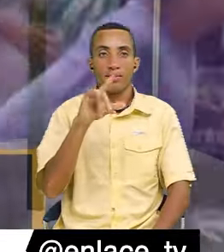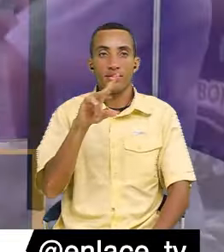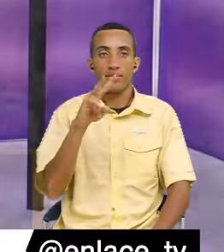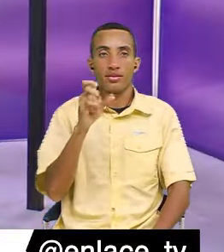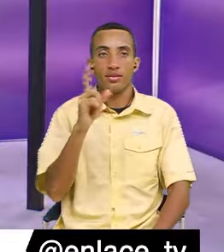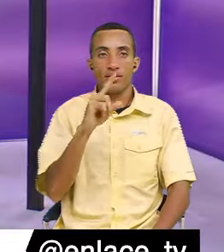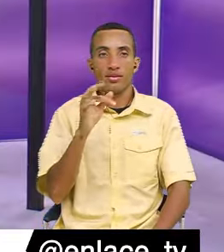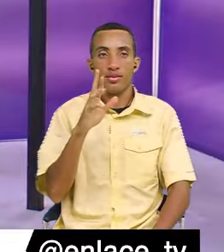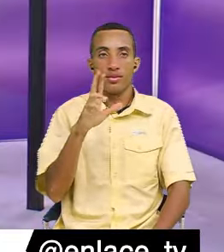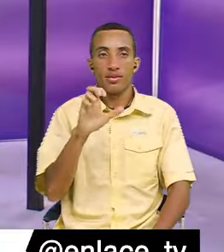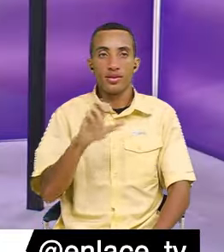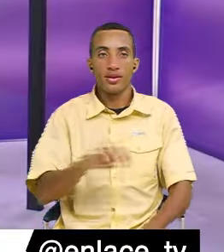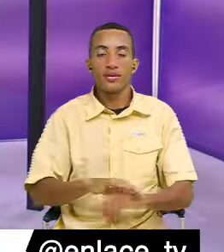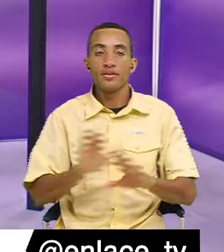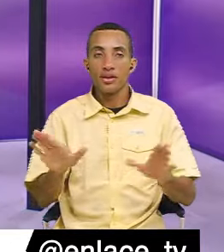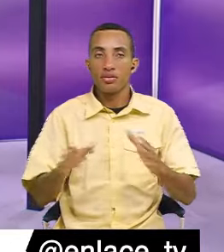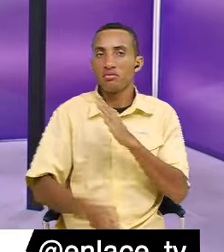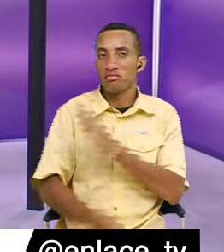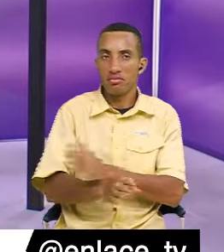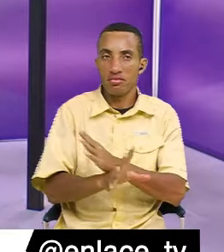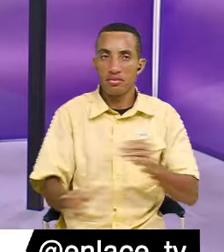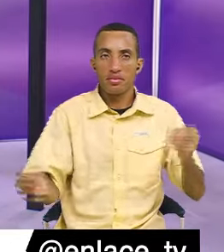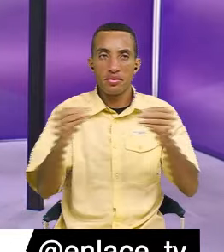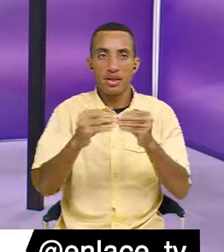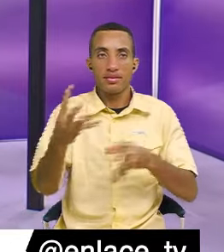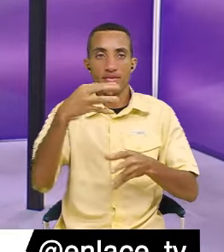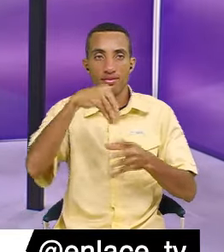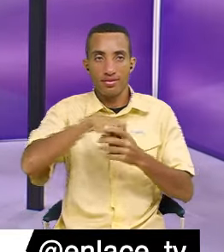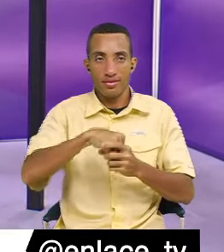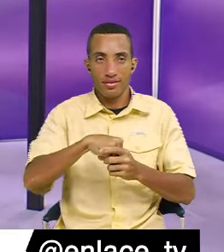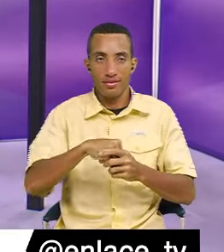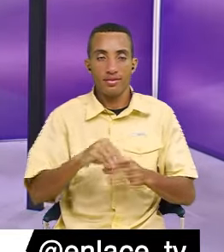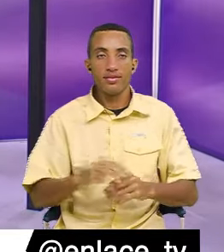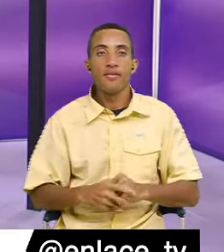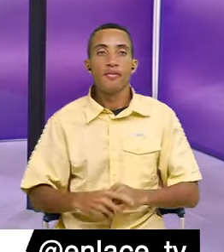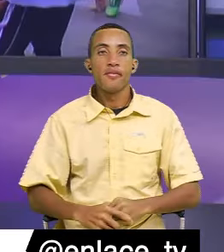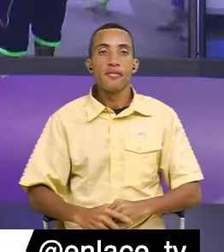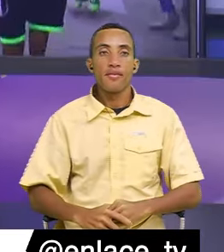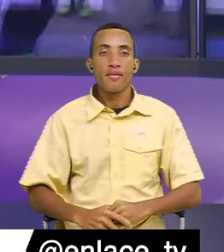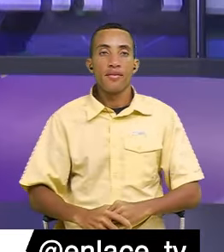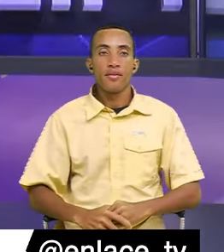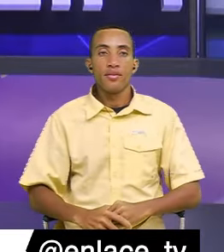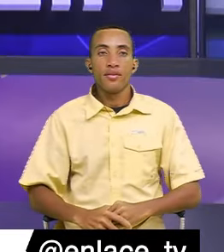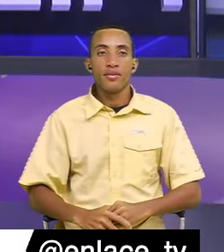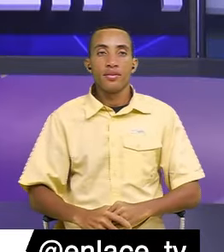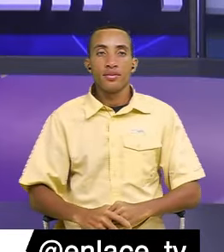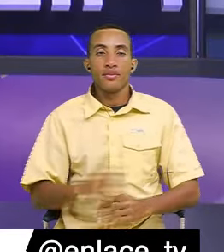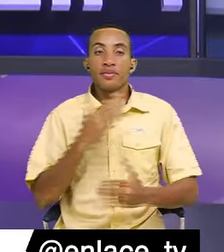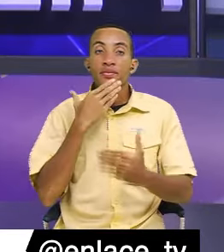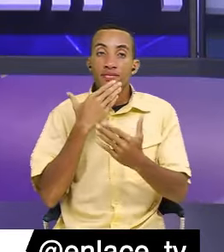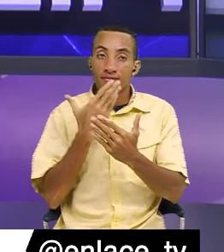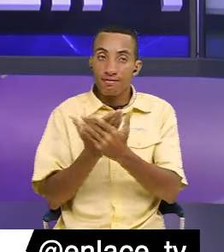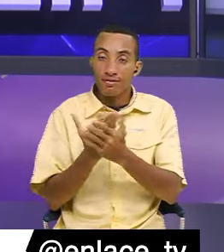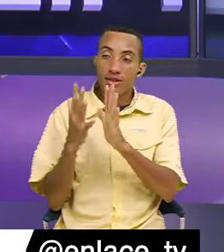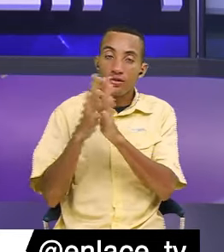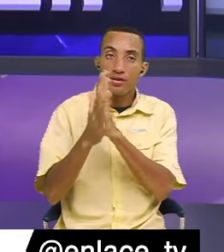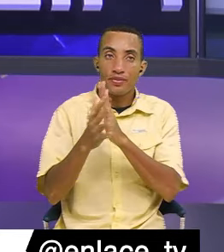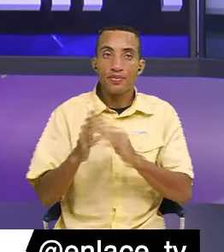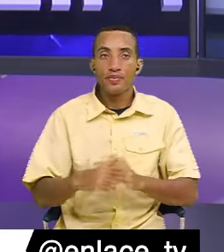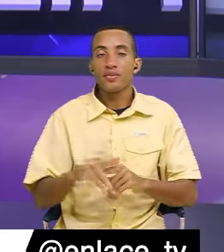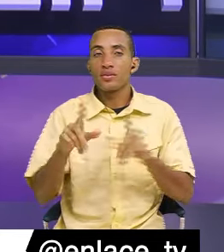en sus instalaciones. Continúen ustedes con más información en estudio. Gracias, Pedro, por esta información. Autoridades de tránsito